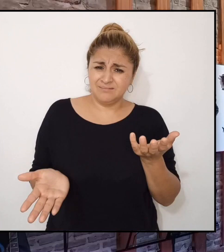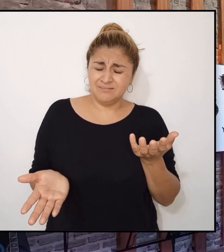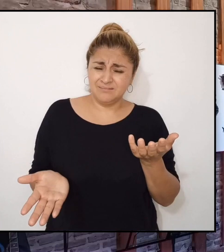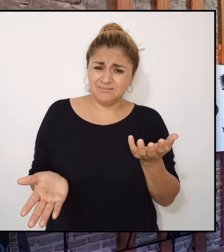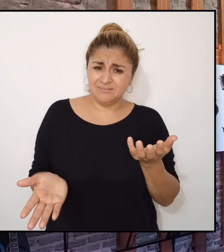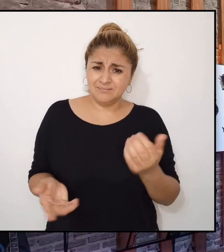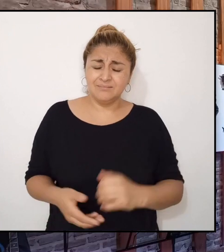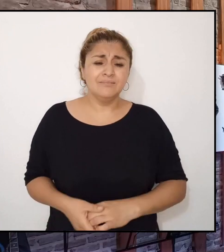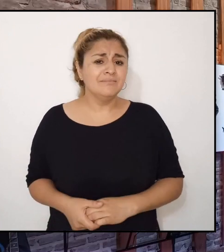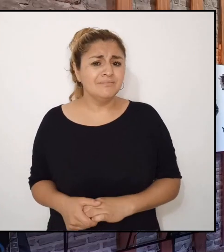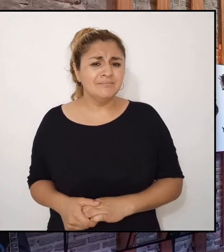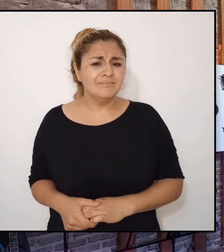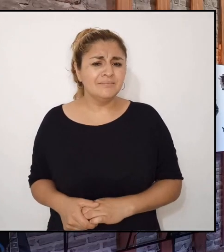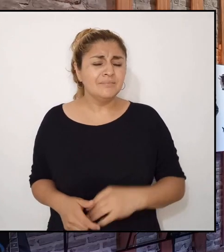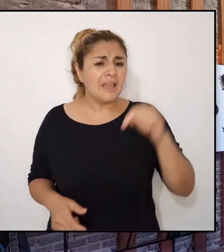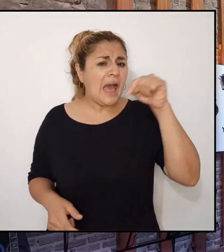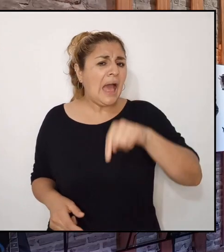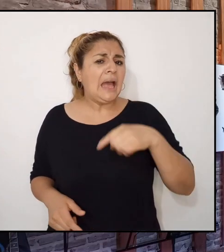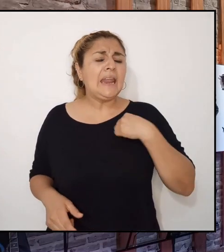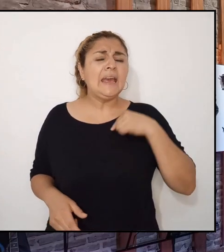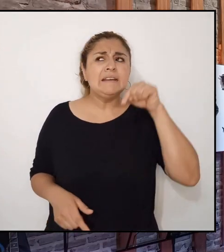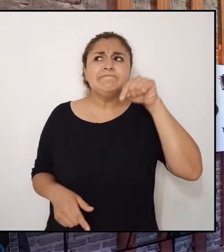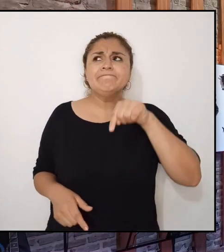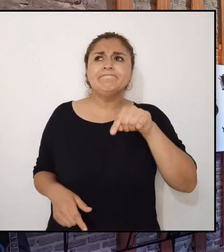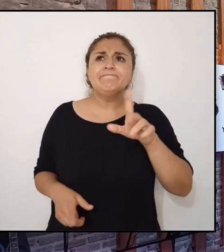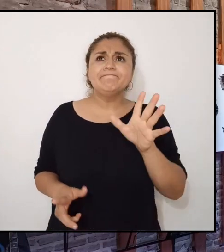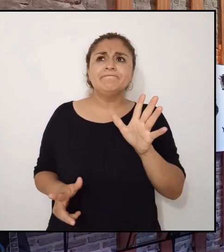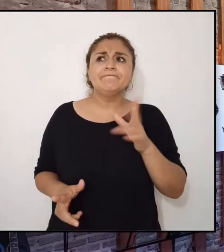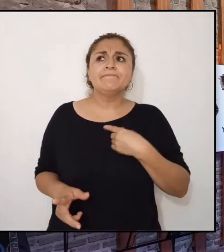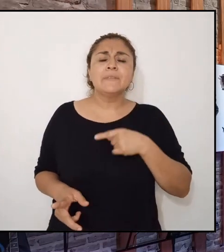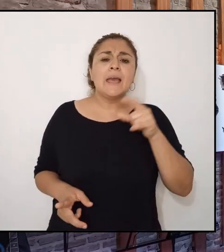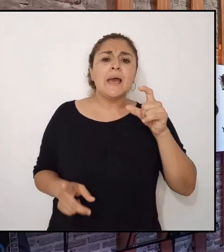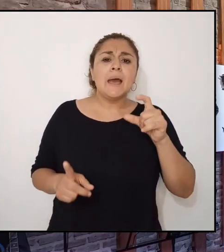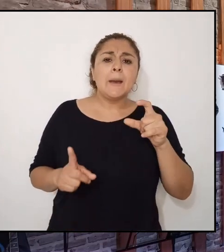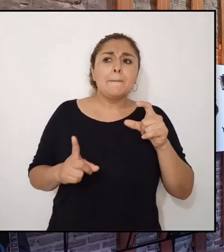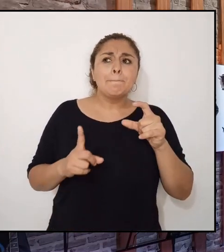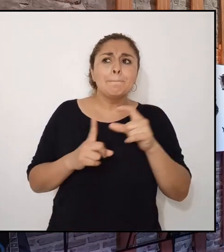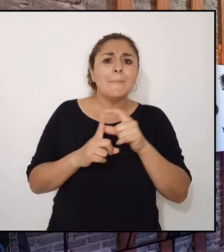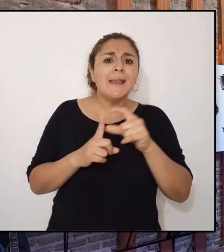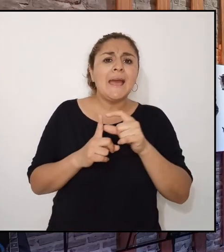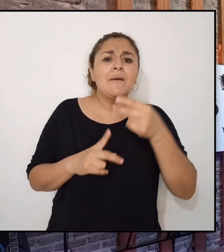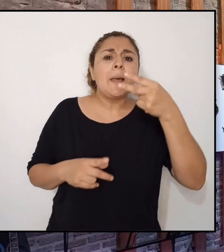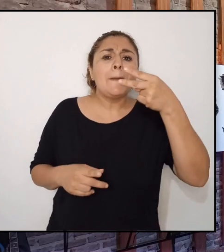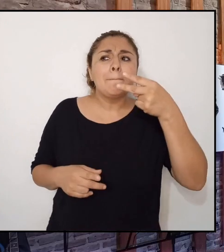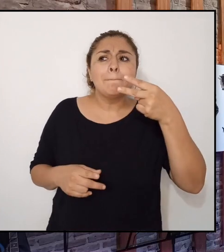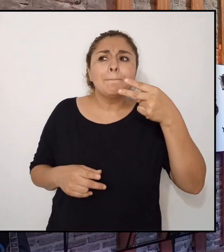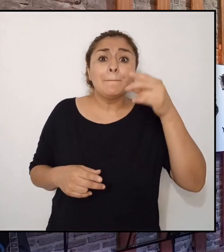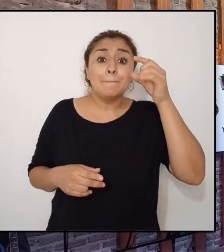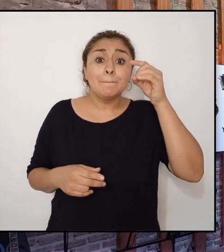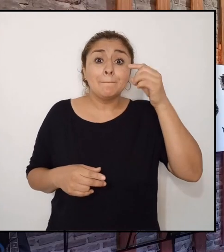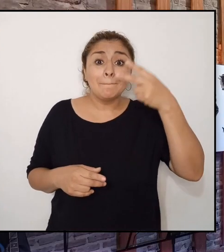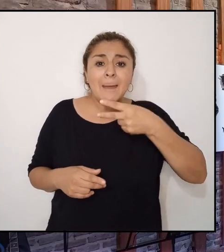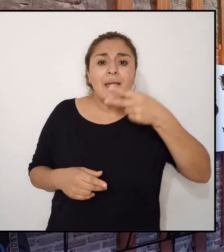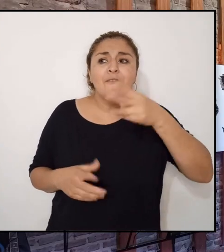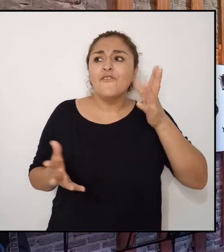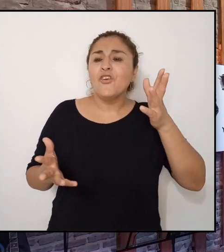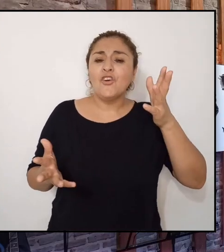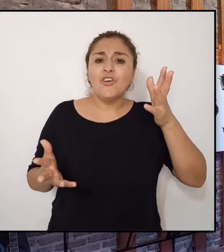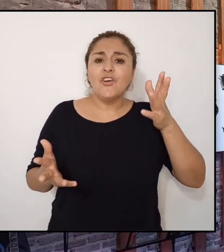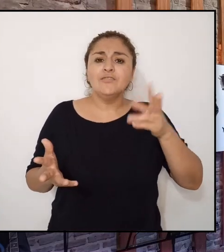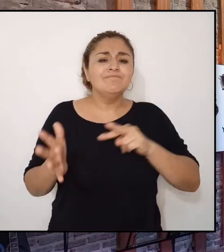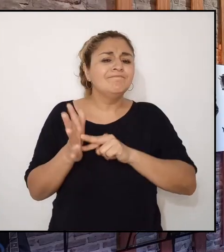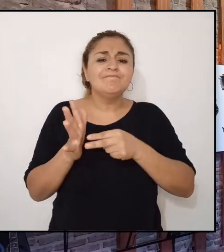esta palabra, es el verbo, es la palabra de Dios. Es palabra de